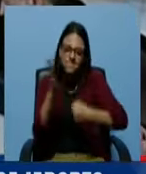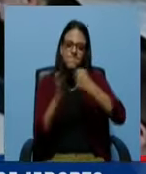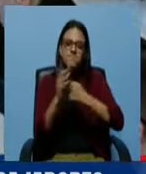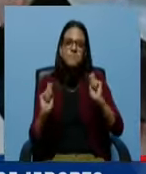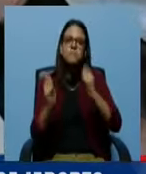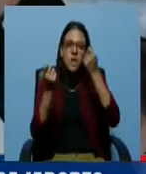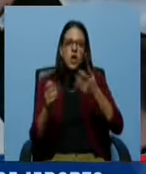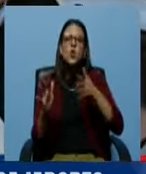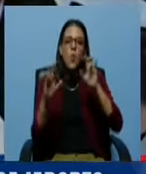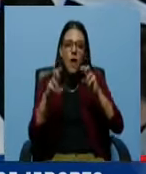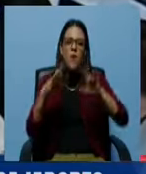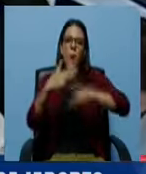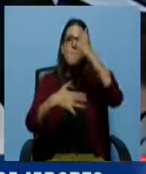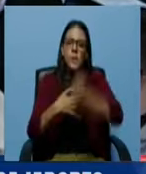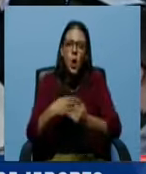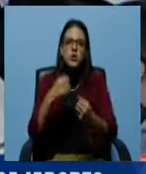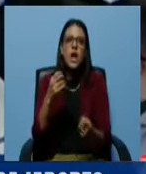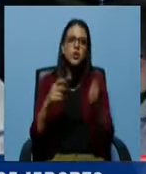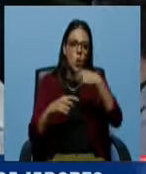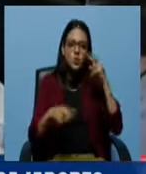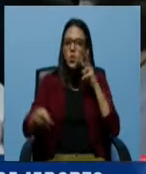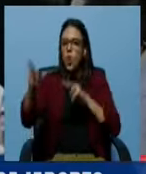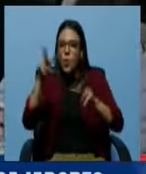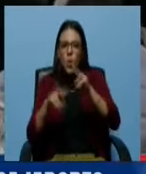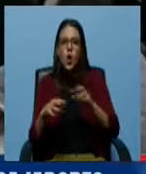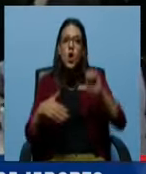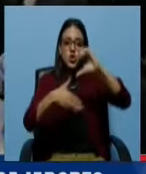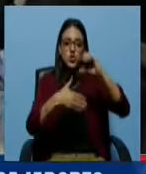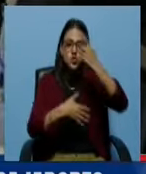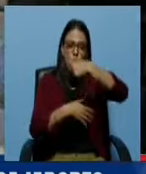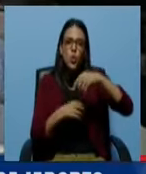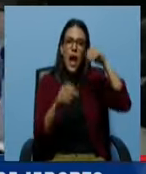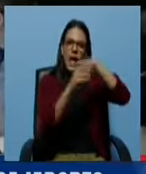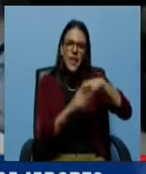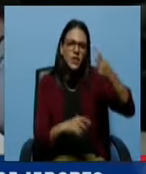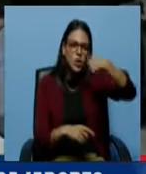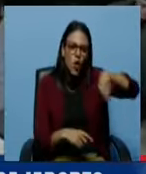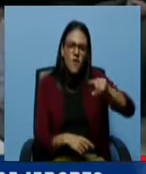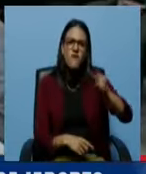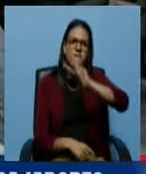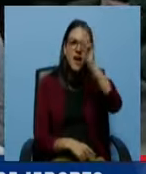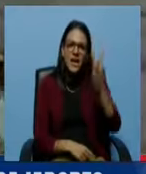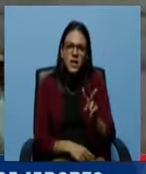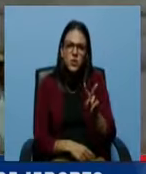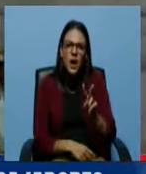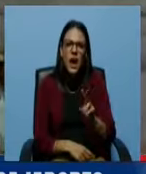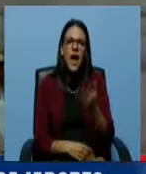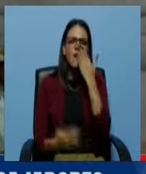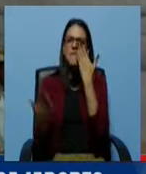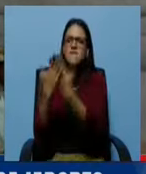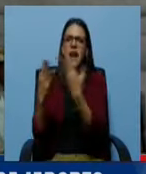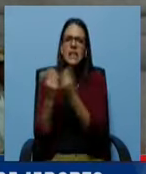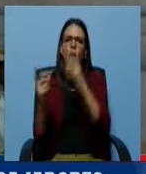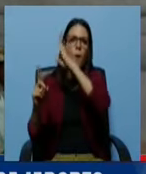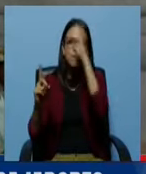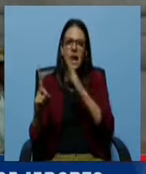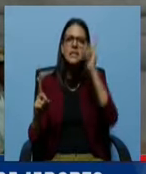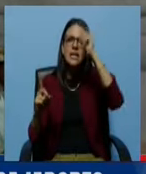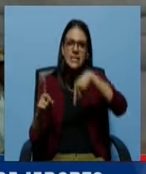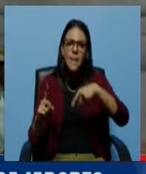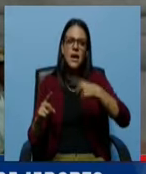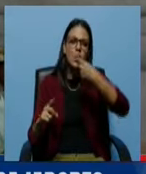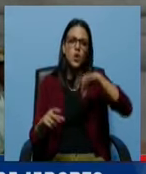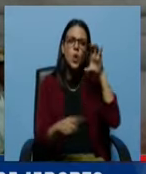El nuevo proyecto que ha surgido en el sur de Venezuela, ahí al frente del Brasil, en el estado